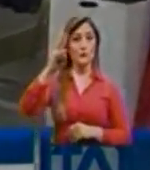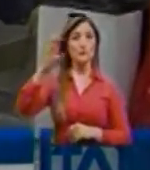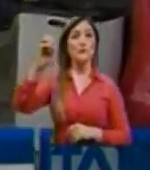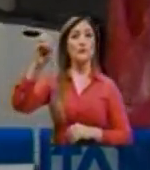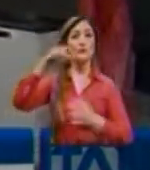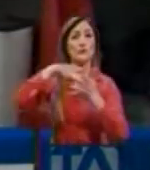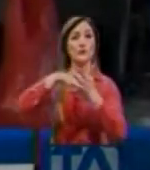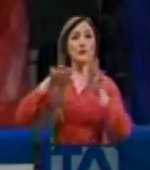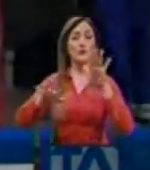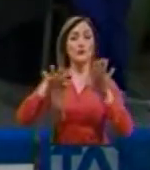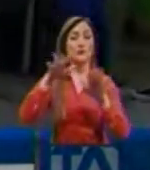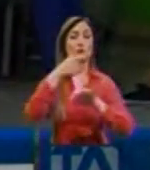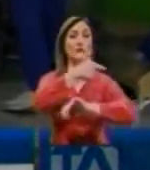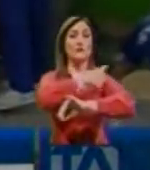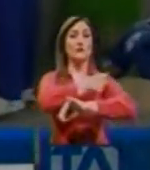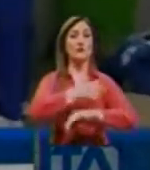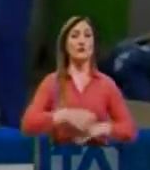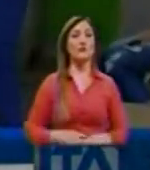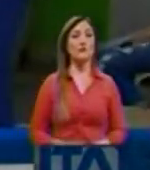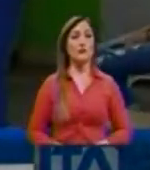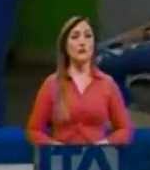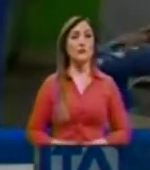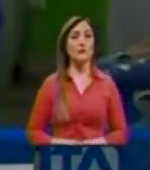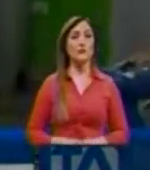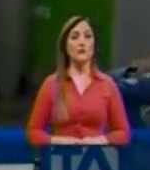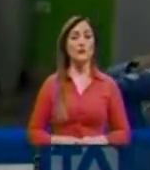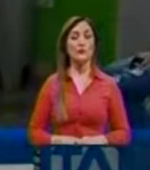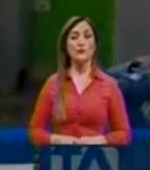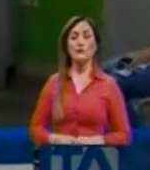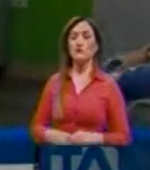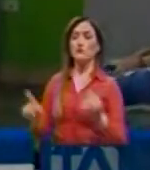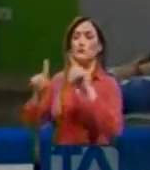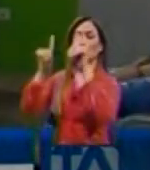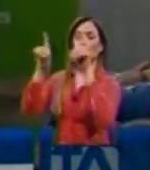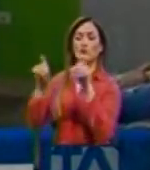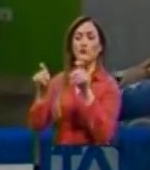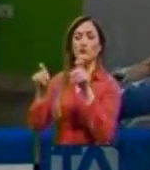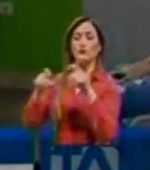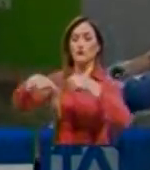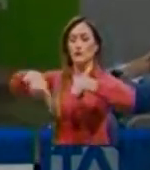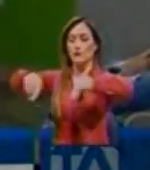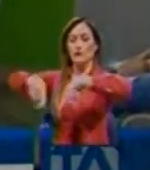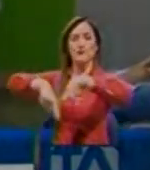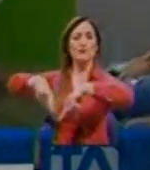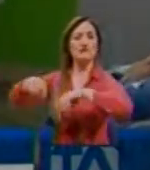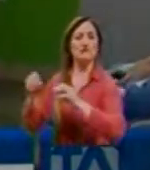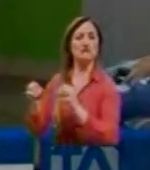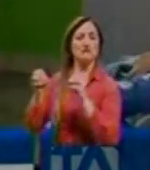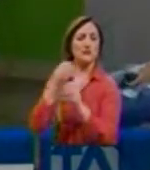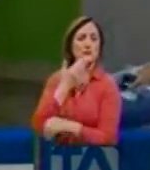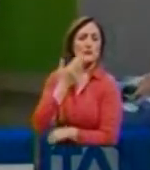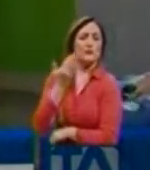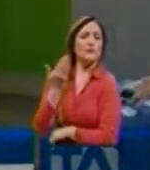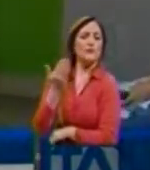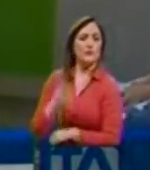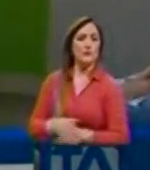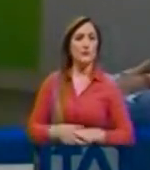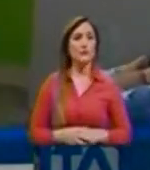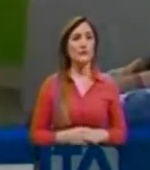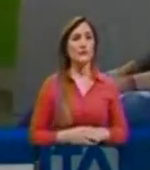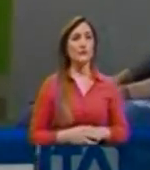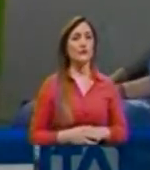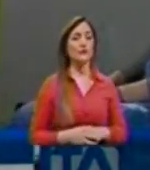más o menos la inoculación. Cuénteme, ¿cómo está manejando la logística? Bueno, realmente